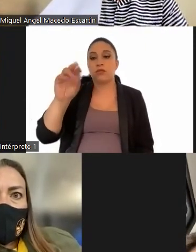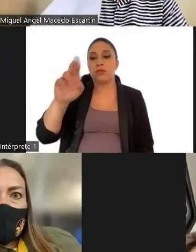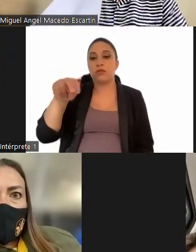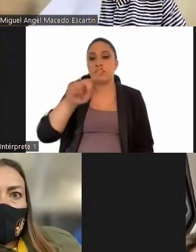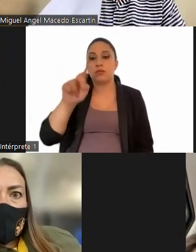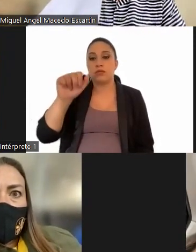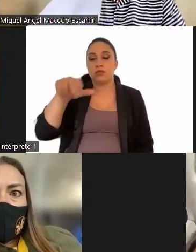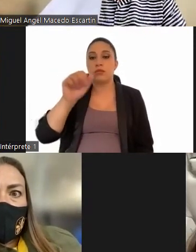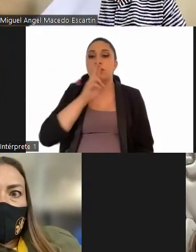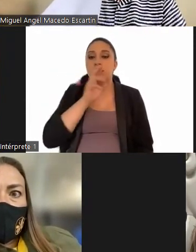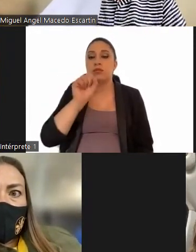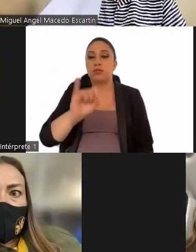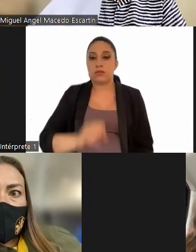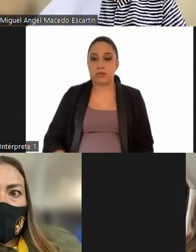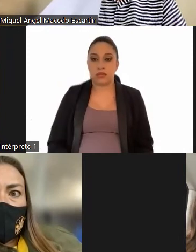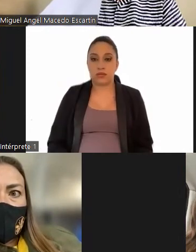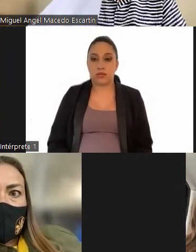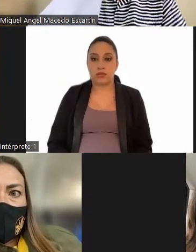América Rangel, a favor.